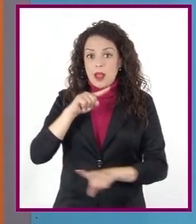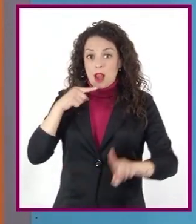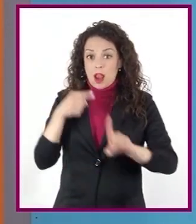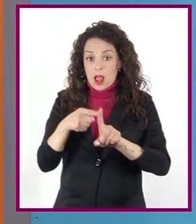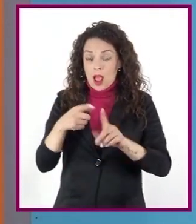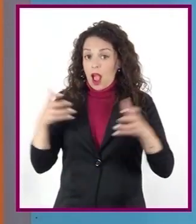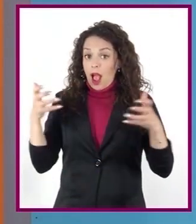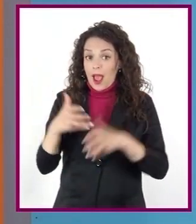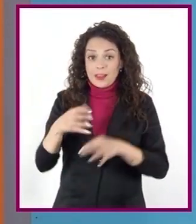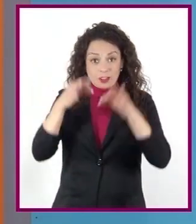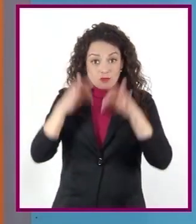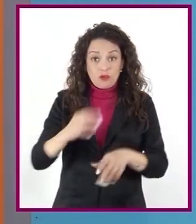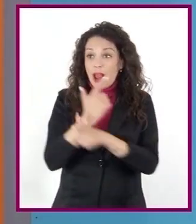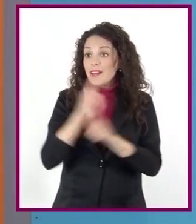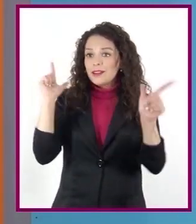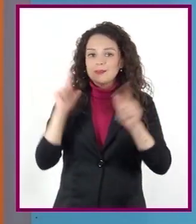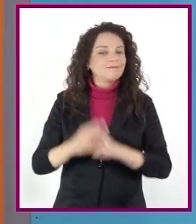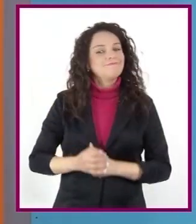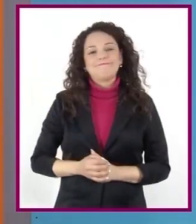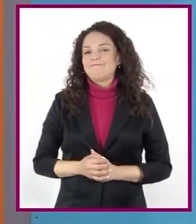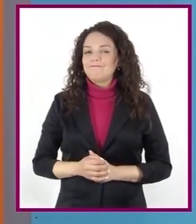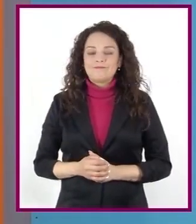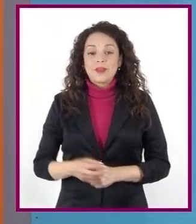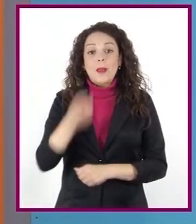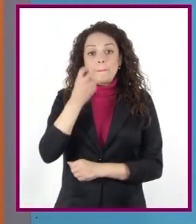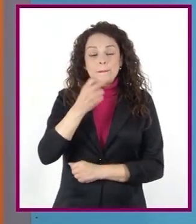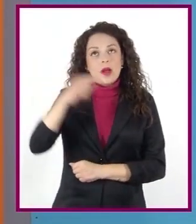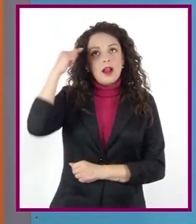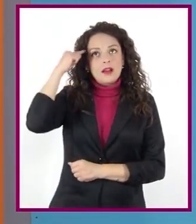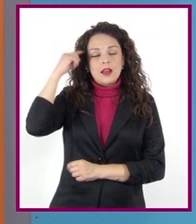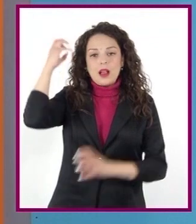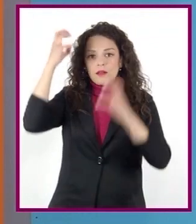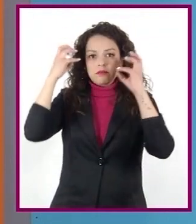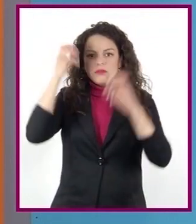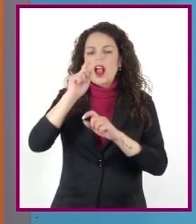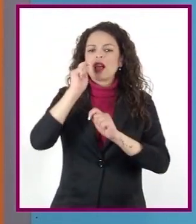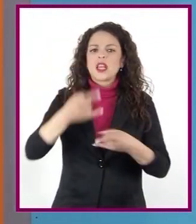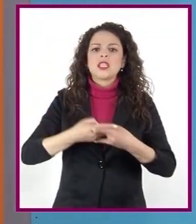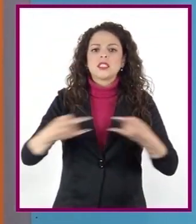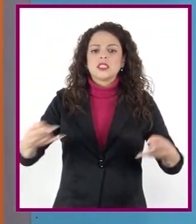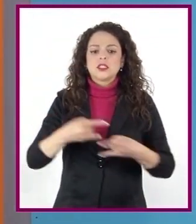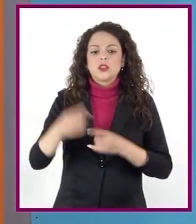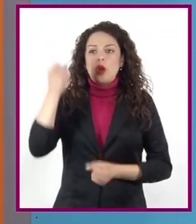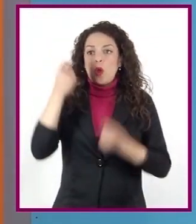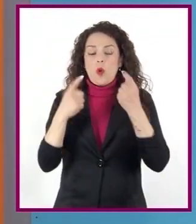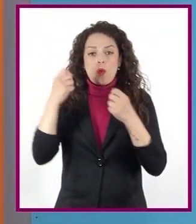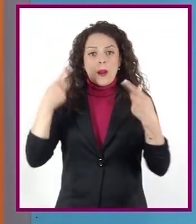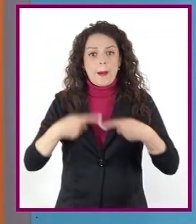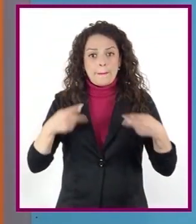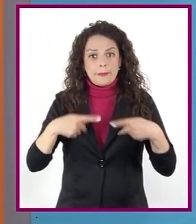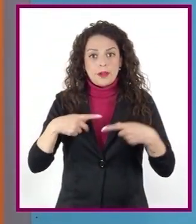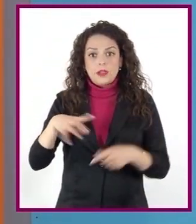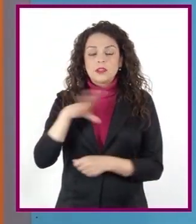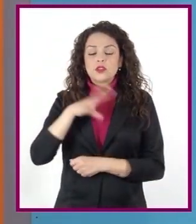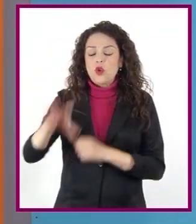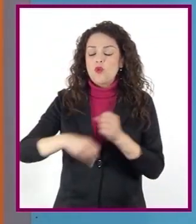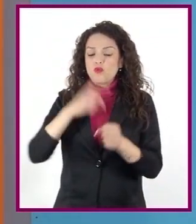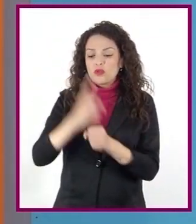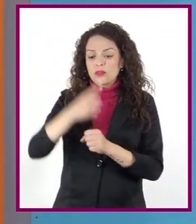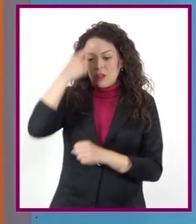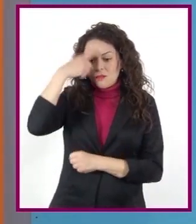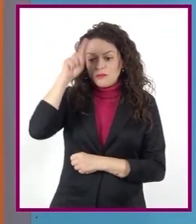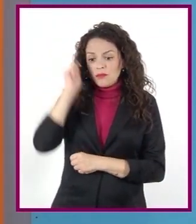libertad. Para ello, reflexionaremos sobre algunas historias de personas que han creado oportunidades para su